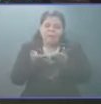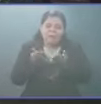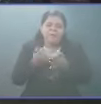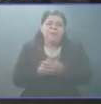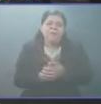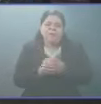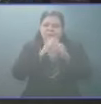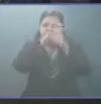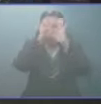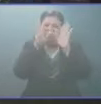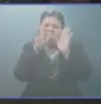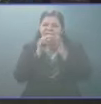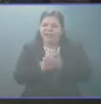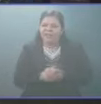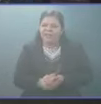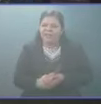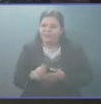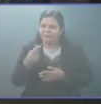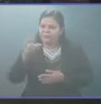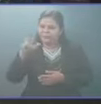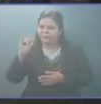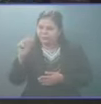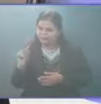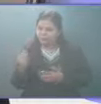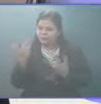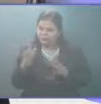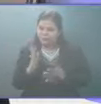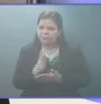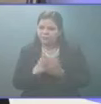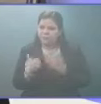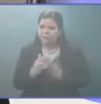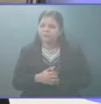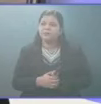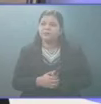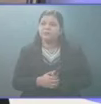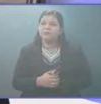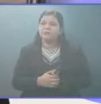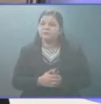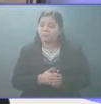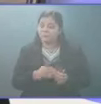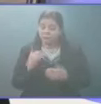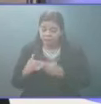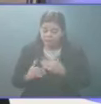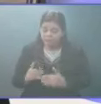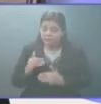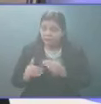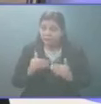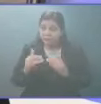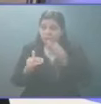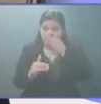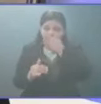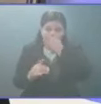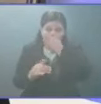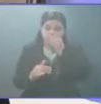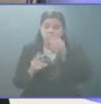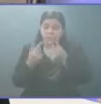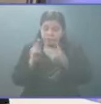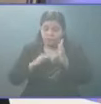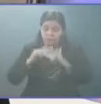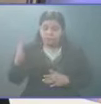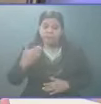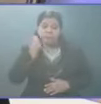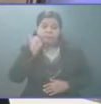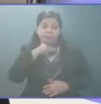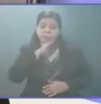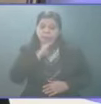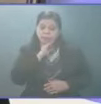Sí. La geriatría es la rama de la medicina que se encarga de todos aquellos procesos patológicos o